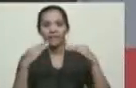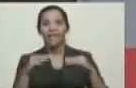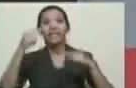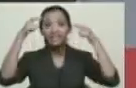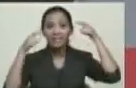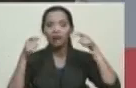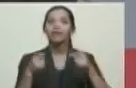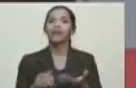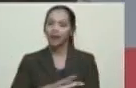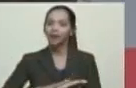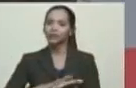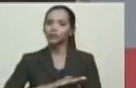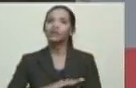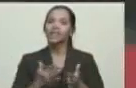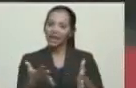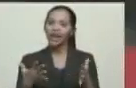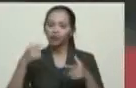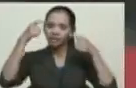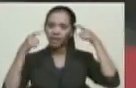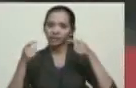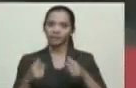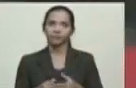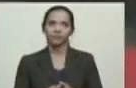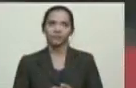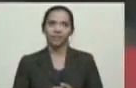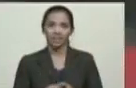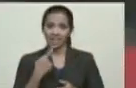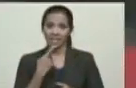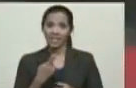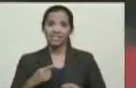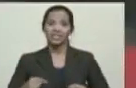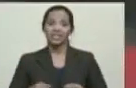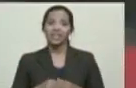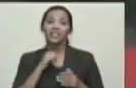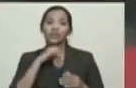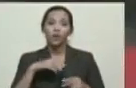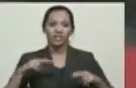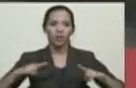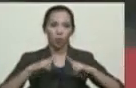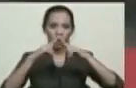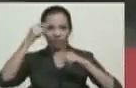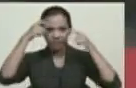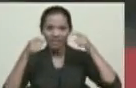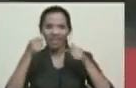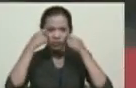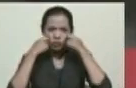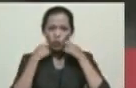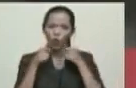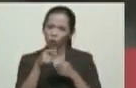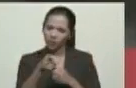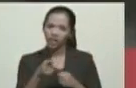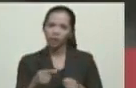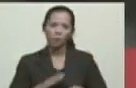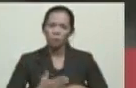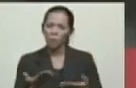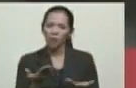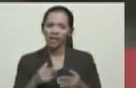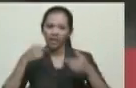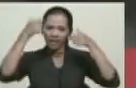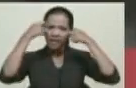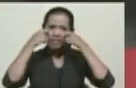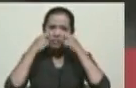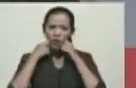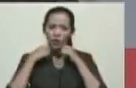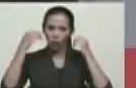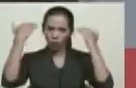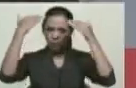era la solución, y ganó Chávez. Cuenta la leyenda de ese encuentro con el comandante Hugo Chávez, que él lloró contigo. ¿Por qué lloró el comandante Chávez cuando ustedes